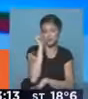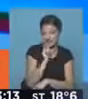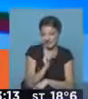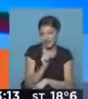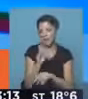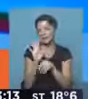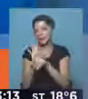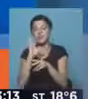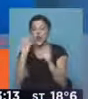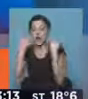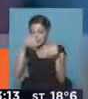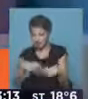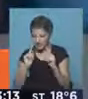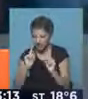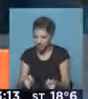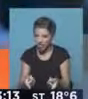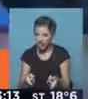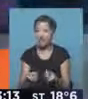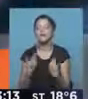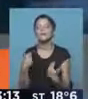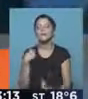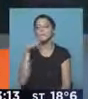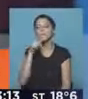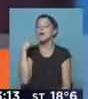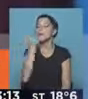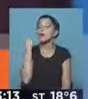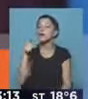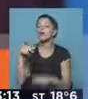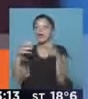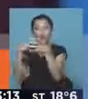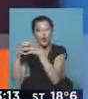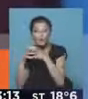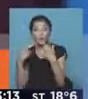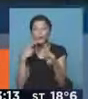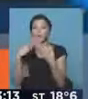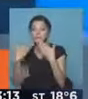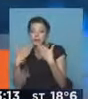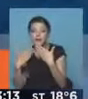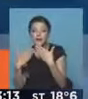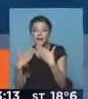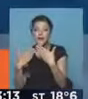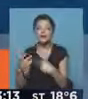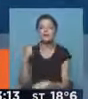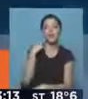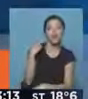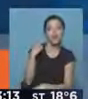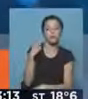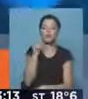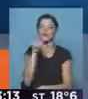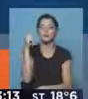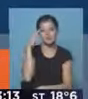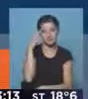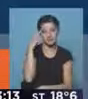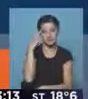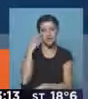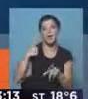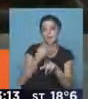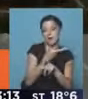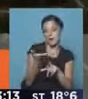que se discuta las cuestiones políticas entre élites es que uno puede moderar el daño, no que se discuta mejor que si lo discute el